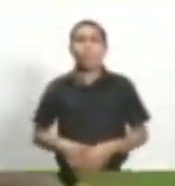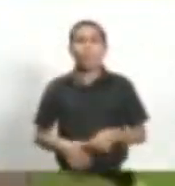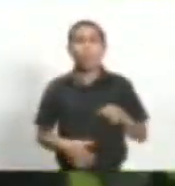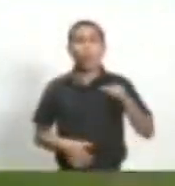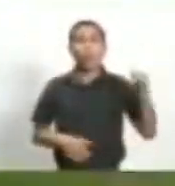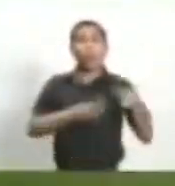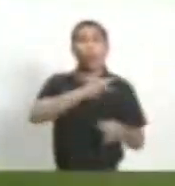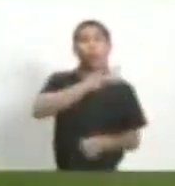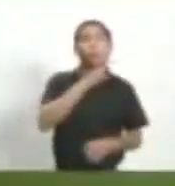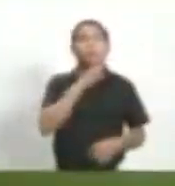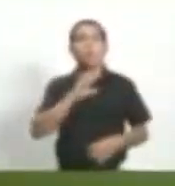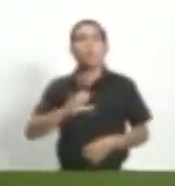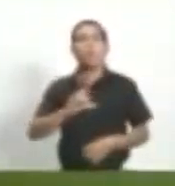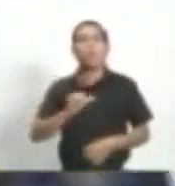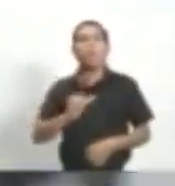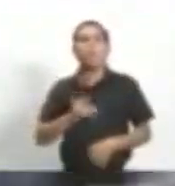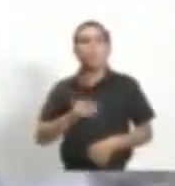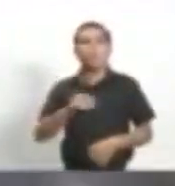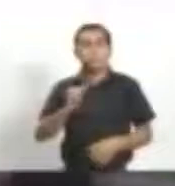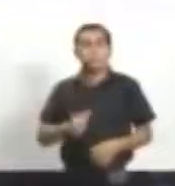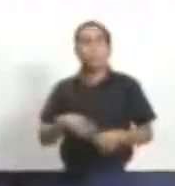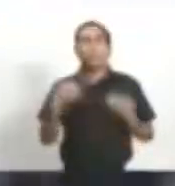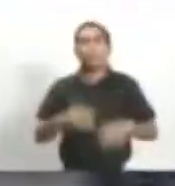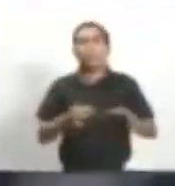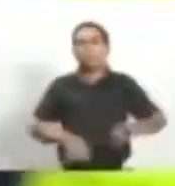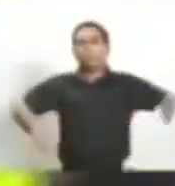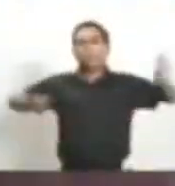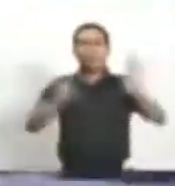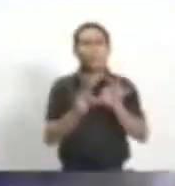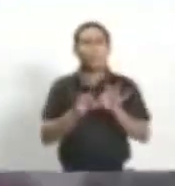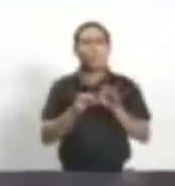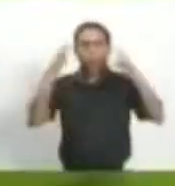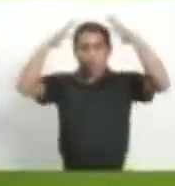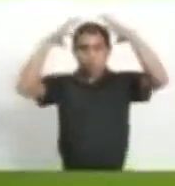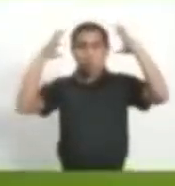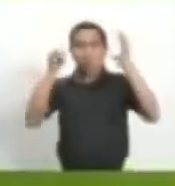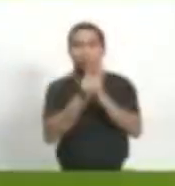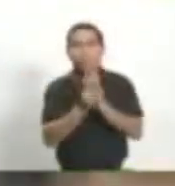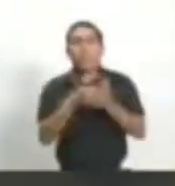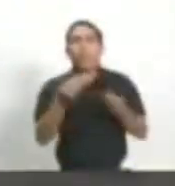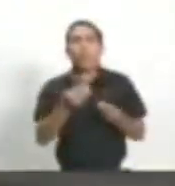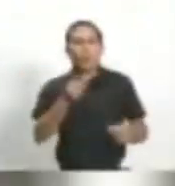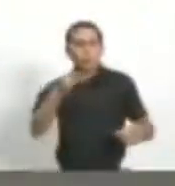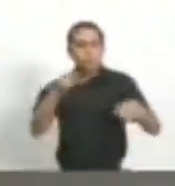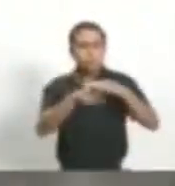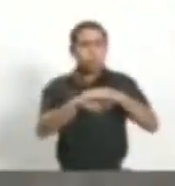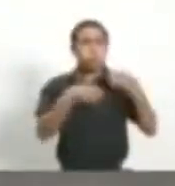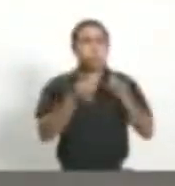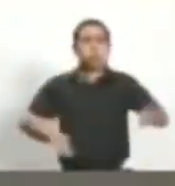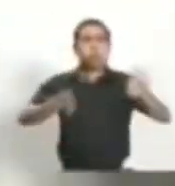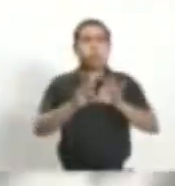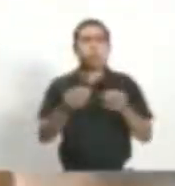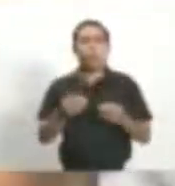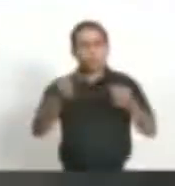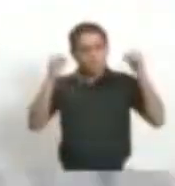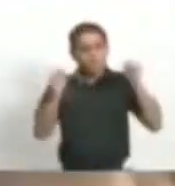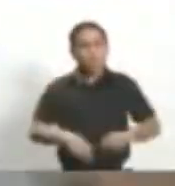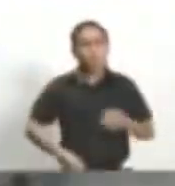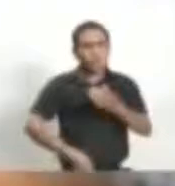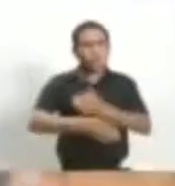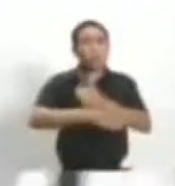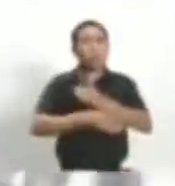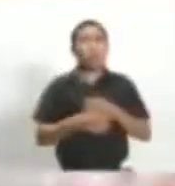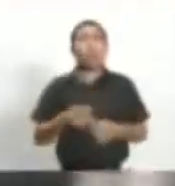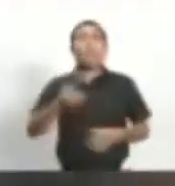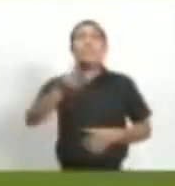Juan Guillermo Cuadrado. El de Neco Kli se ha convertido en pieza fundamental del equipo de Turín, que podría completar esta temporada 6